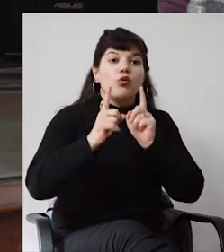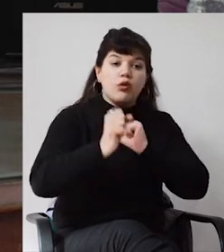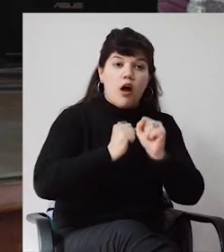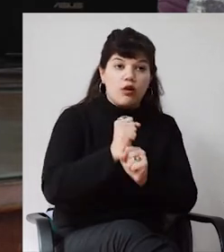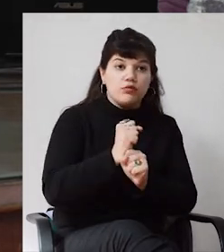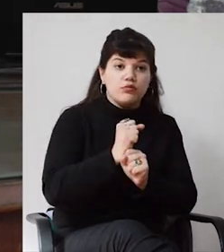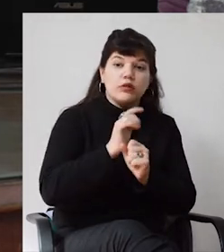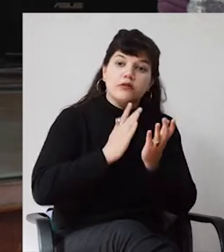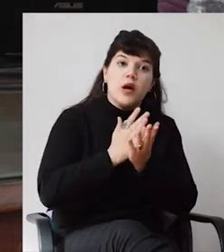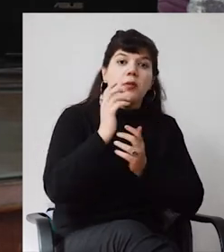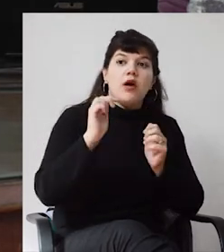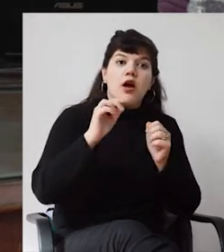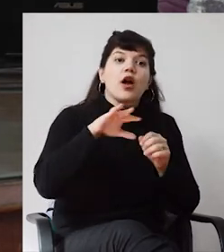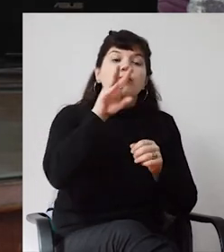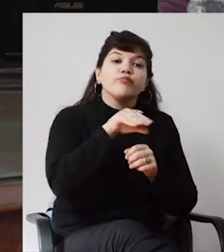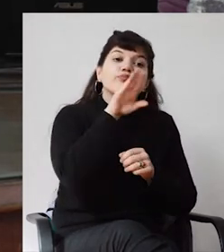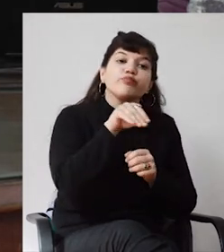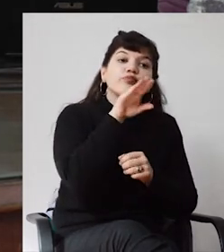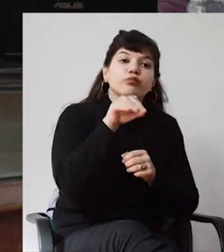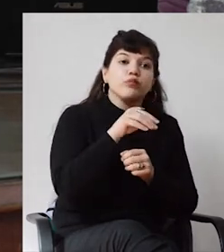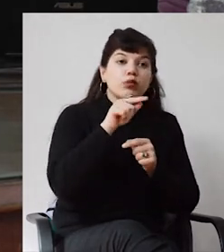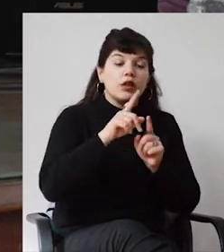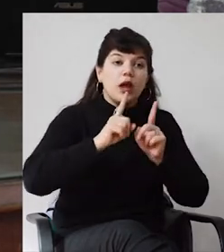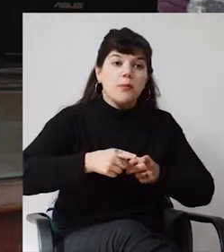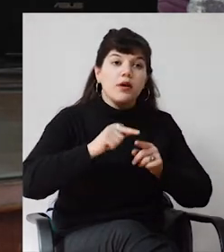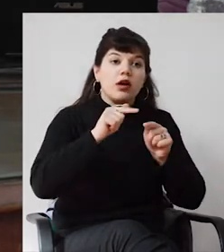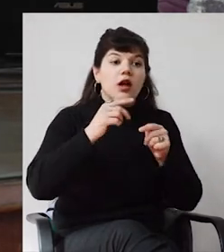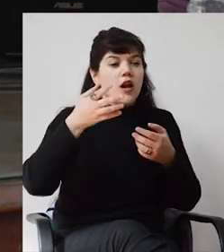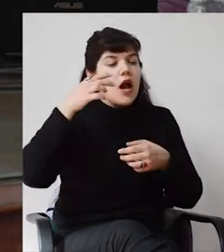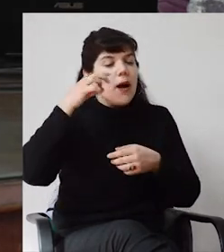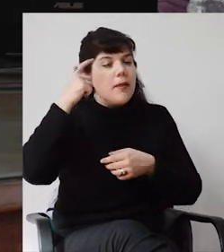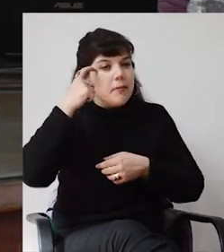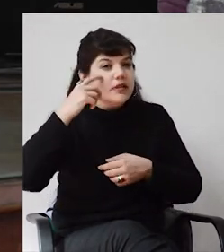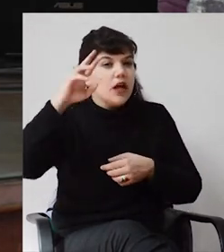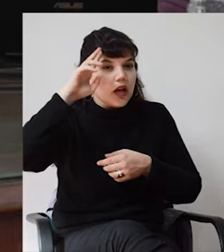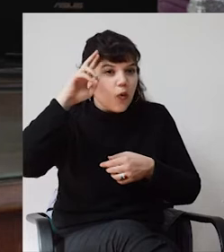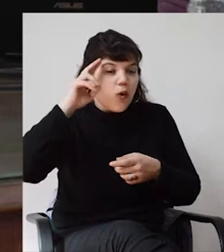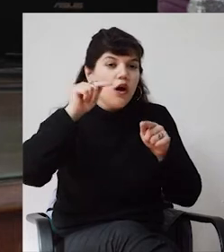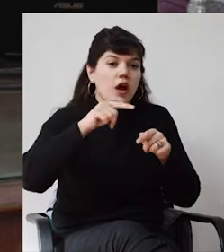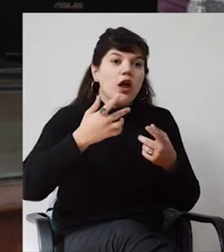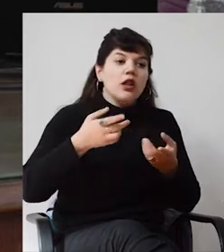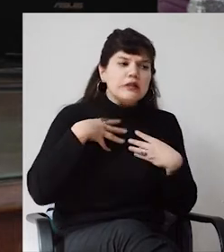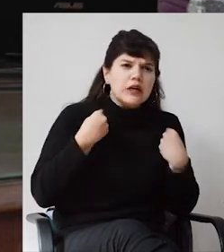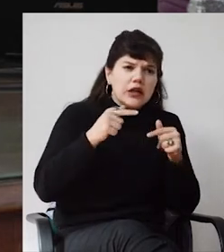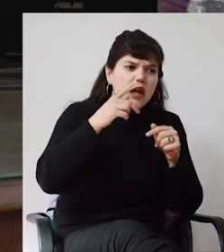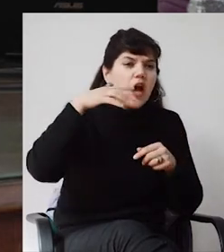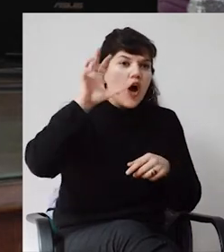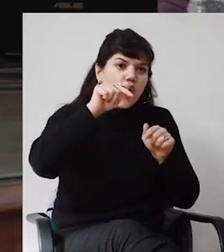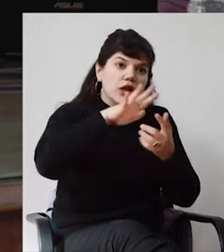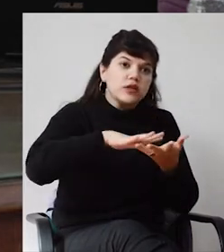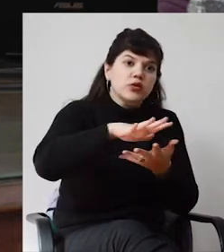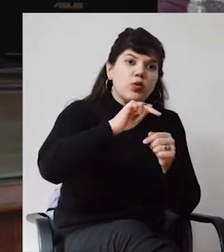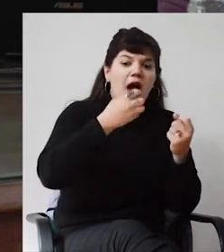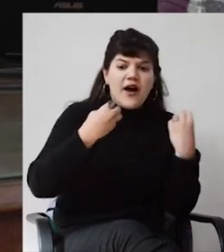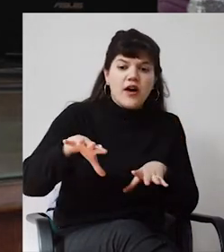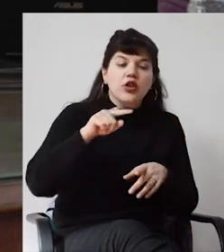fotográfico de 11 años, acompañado de una voz en off, en donde se apela a la reflexión, a la empatía, a dejar la